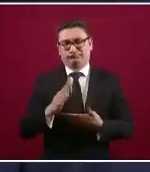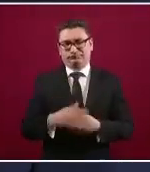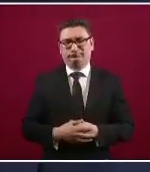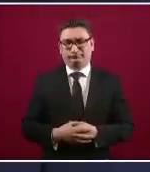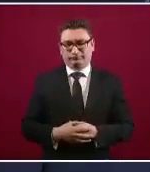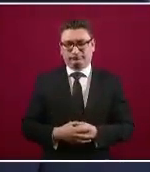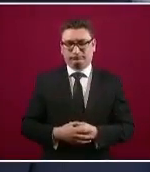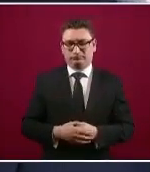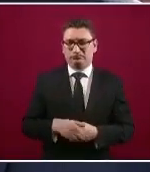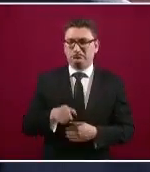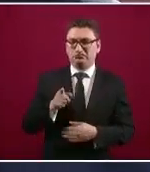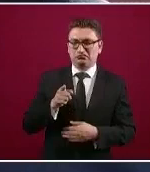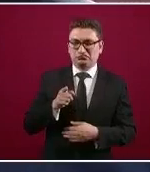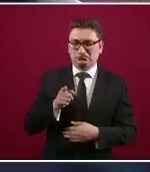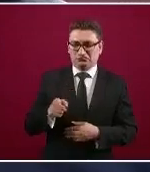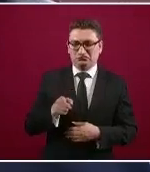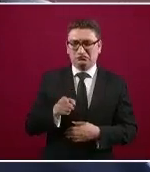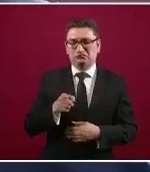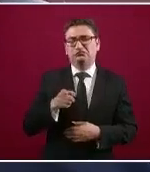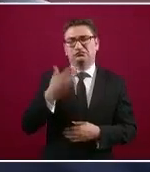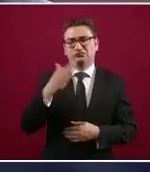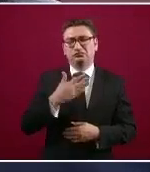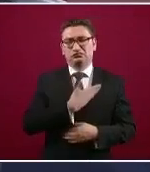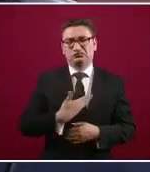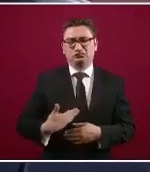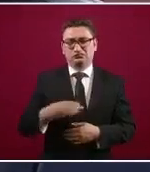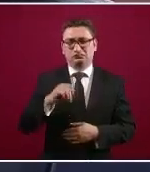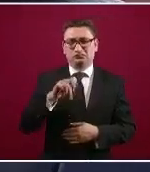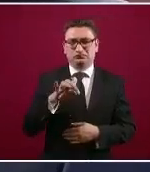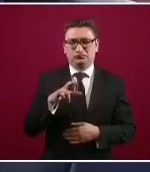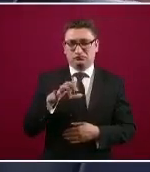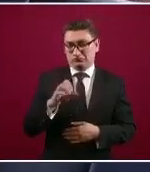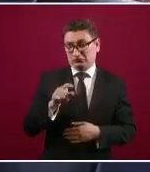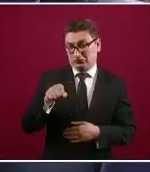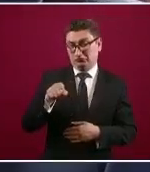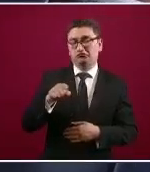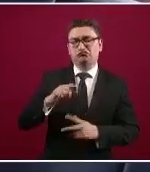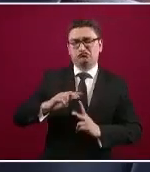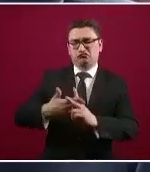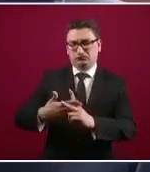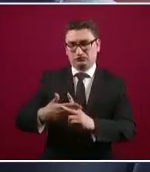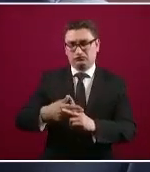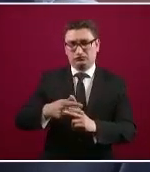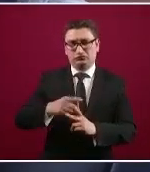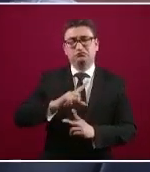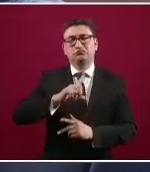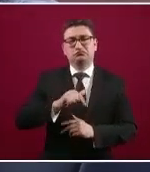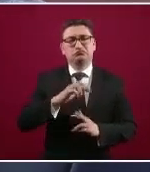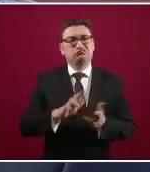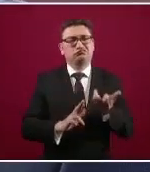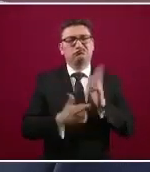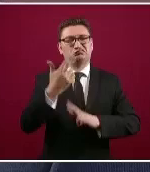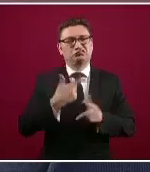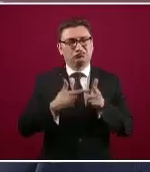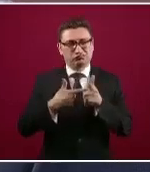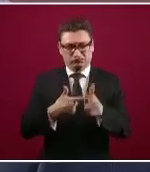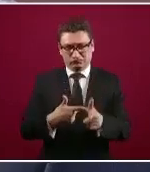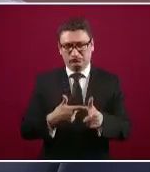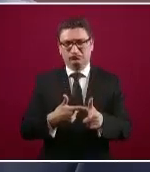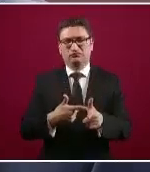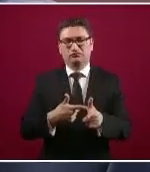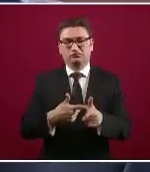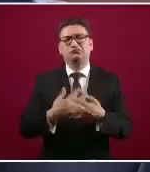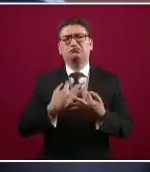fue asesinado el presidente Madero, siguió la revolución, se entregaron